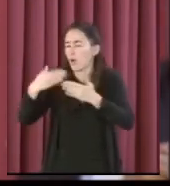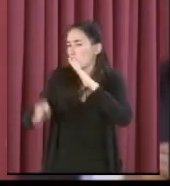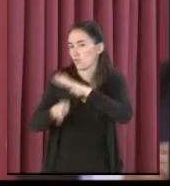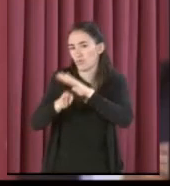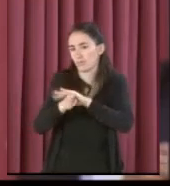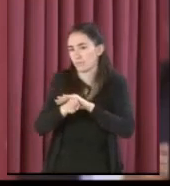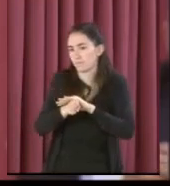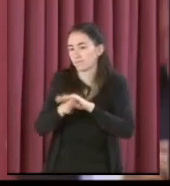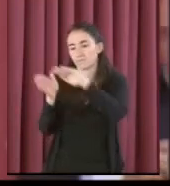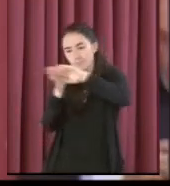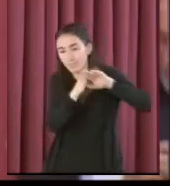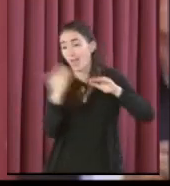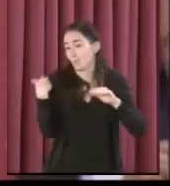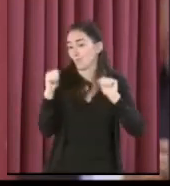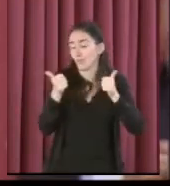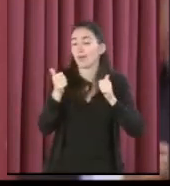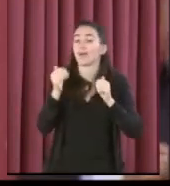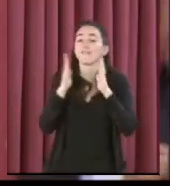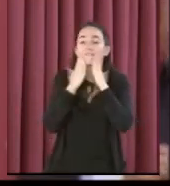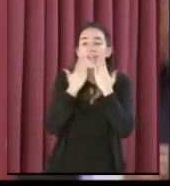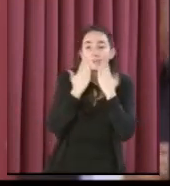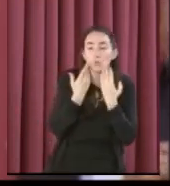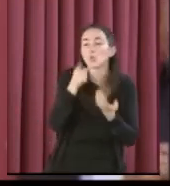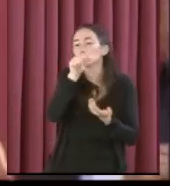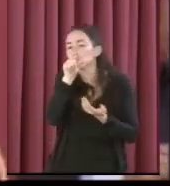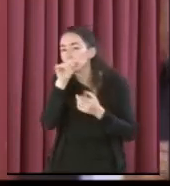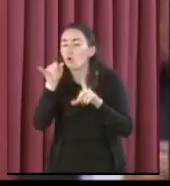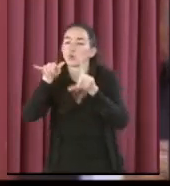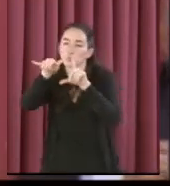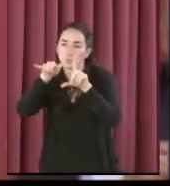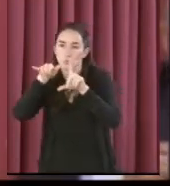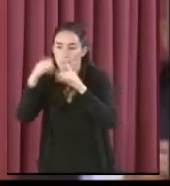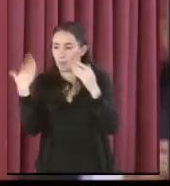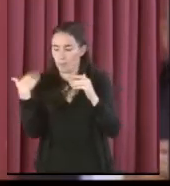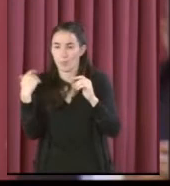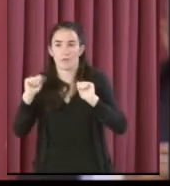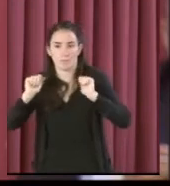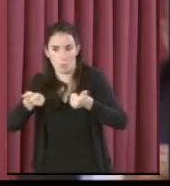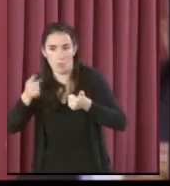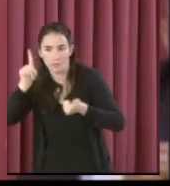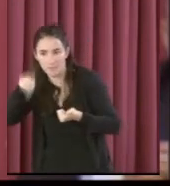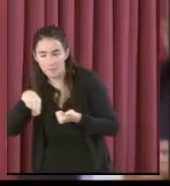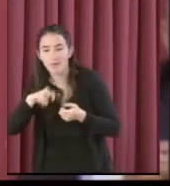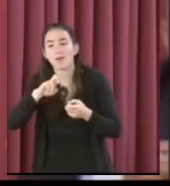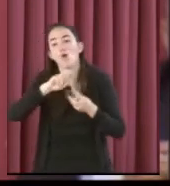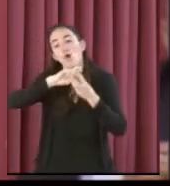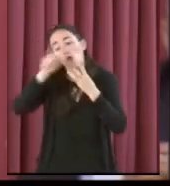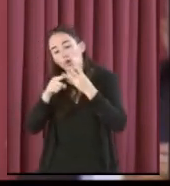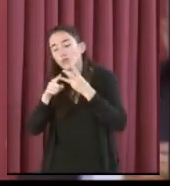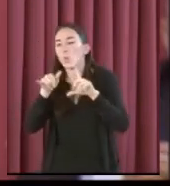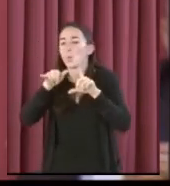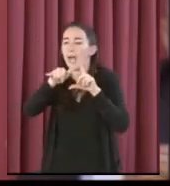más recientes, como Facebook, Twitter o YouTube, y puesto en marcha uno nuevo, el servicio de atención a través de